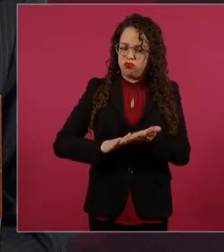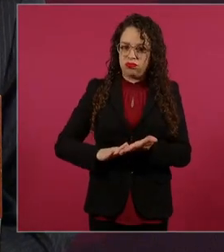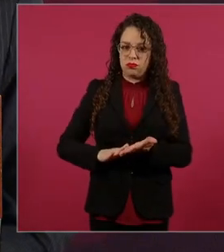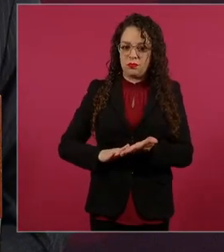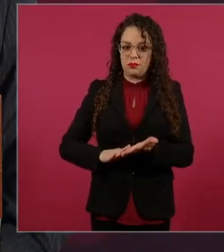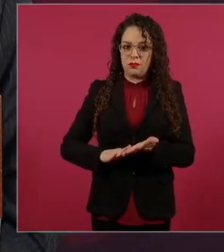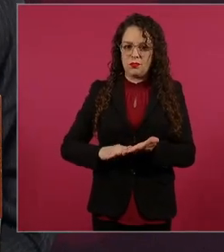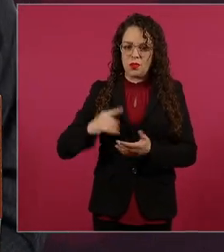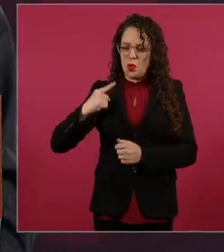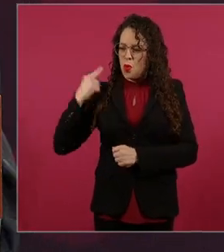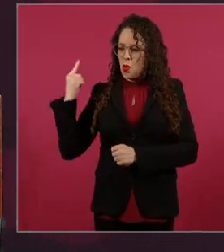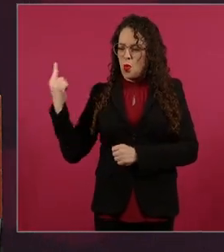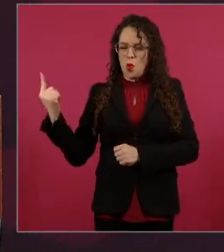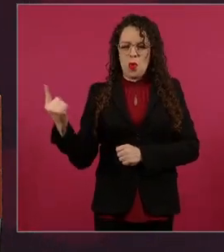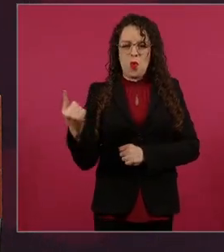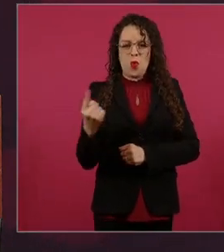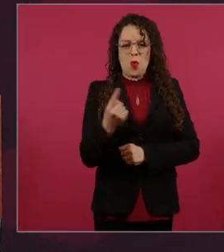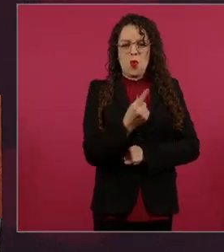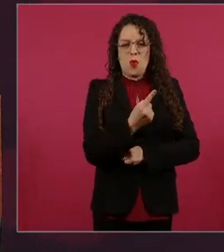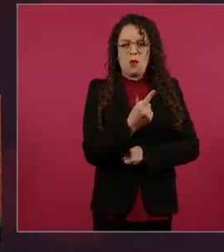va a acabar con el tren